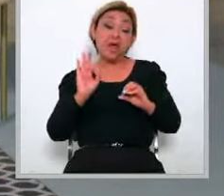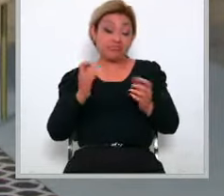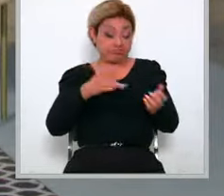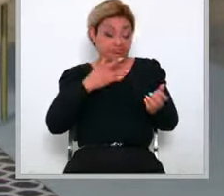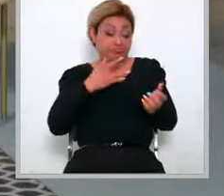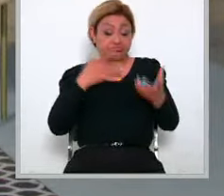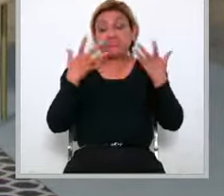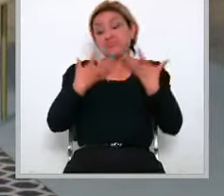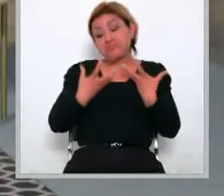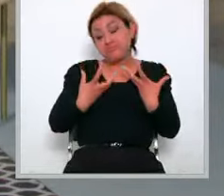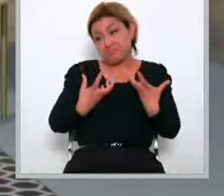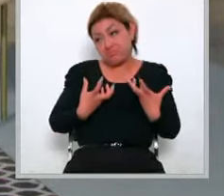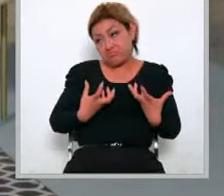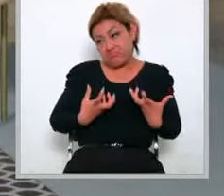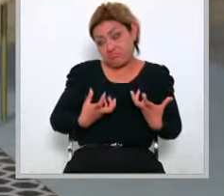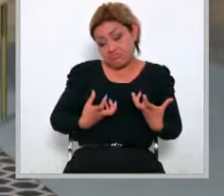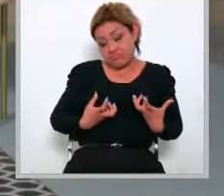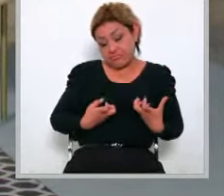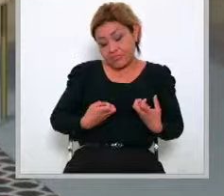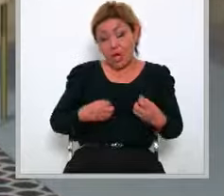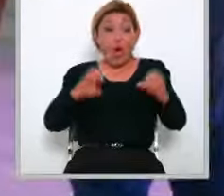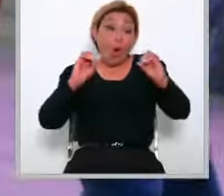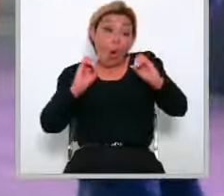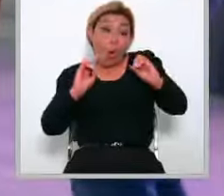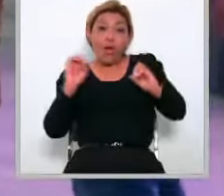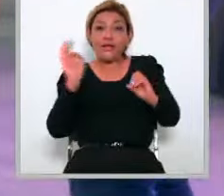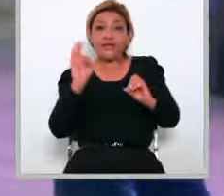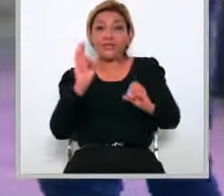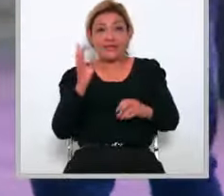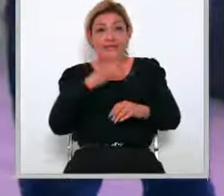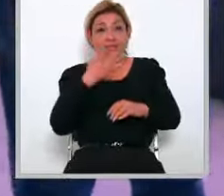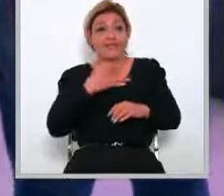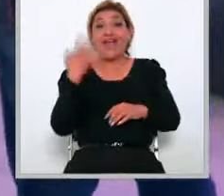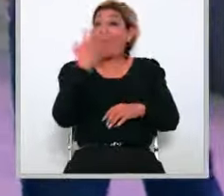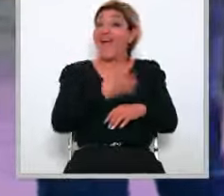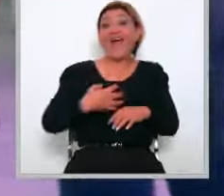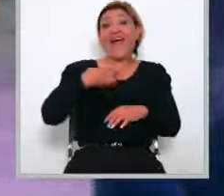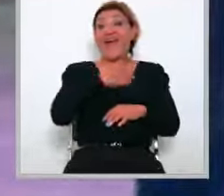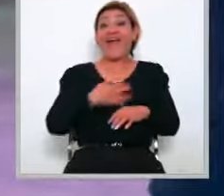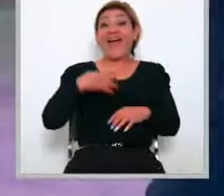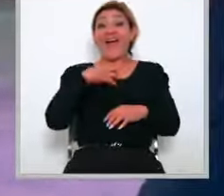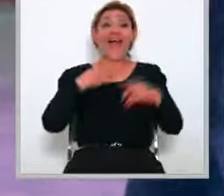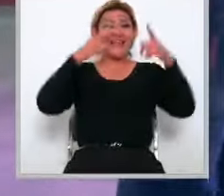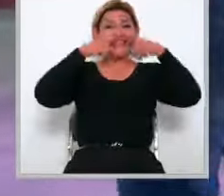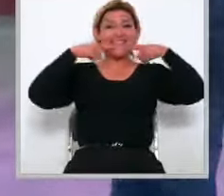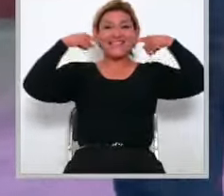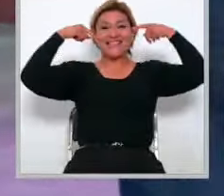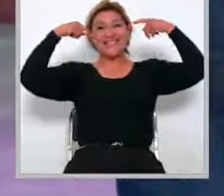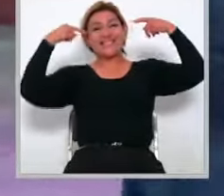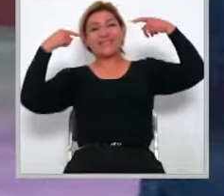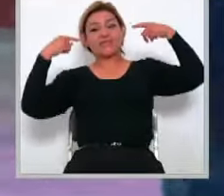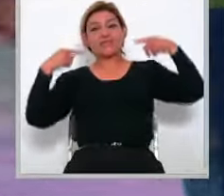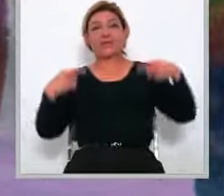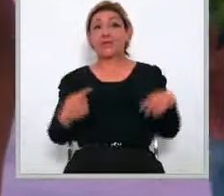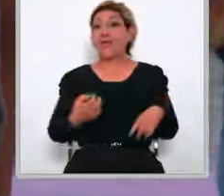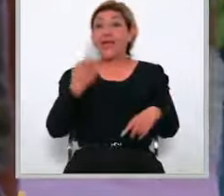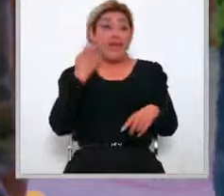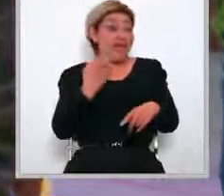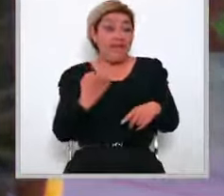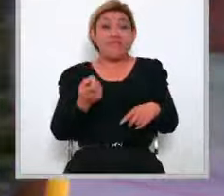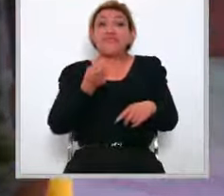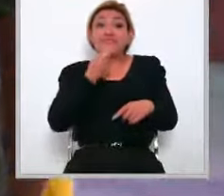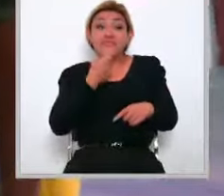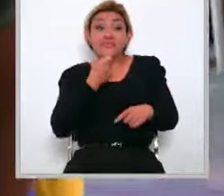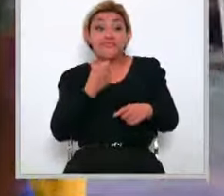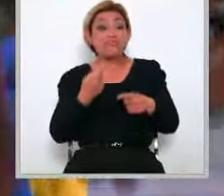se demuestra corriendo, saltando, brincando, y ahorita con bastante energía después de tener esta activación, ¿o no, Sofi? Por ejemplo, tú cuando